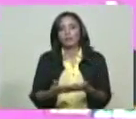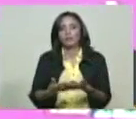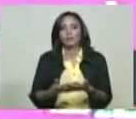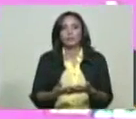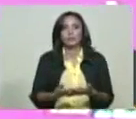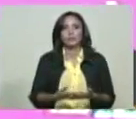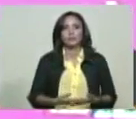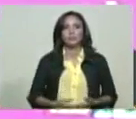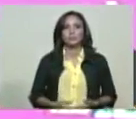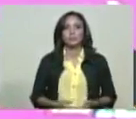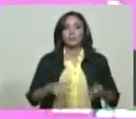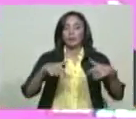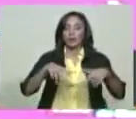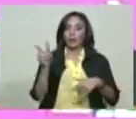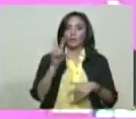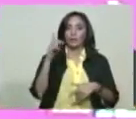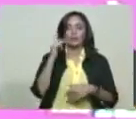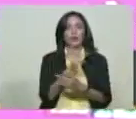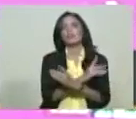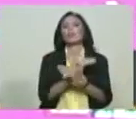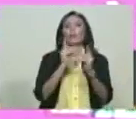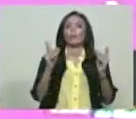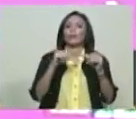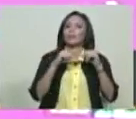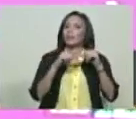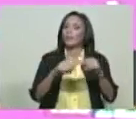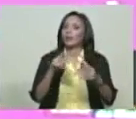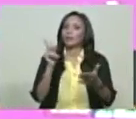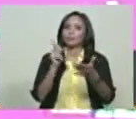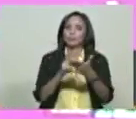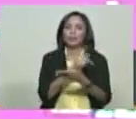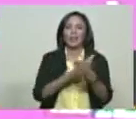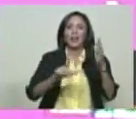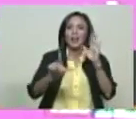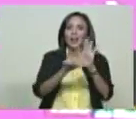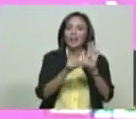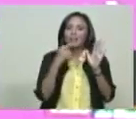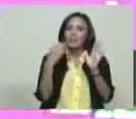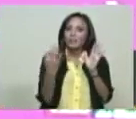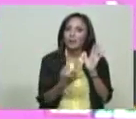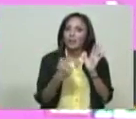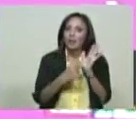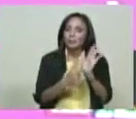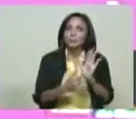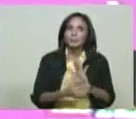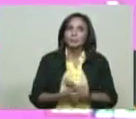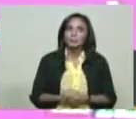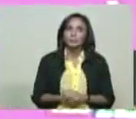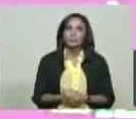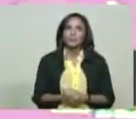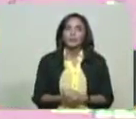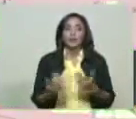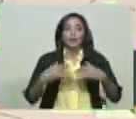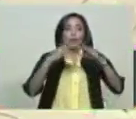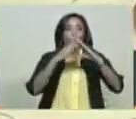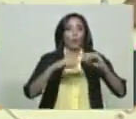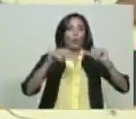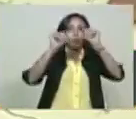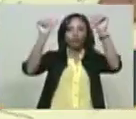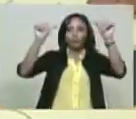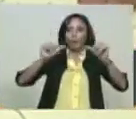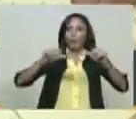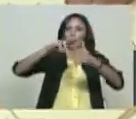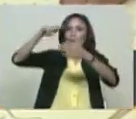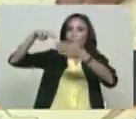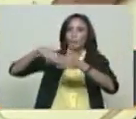porque venezuela hay una democracia protagónica permanente de legitimidad real y todos los cuadros que están aquí todos